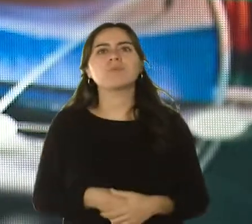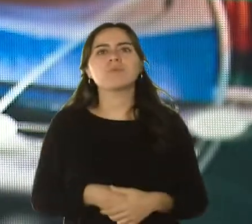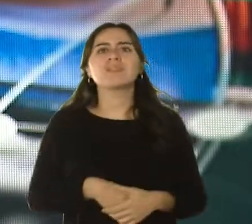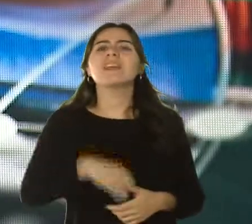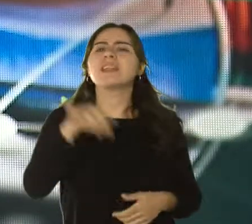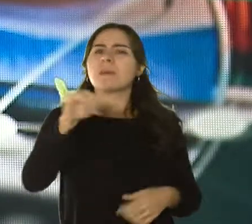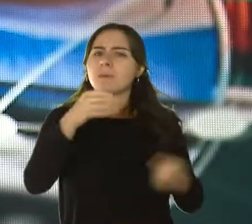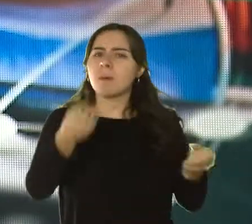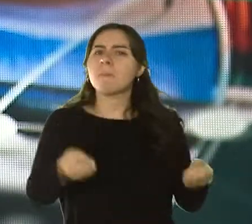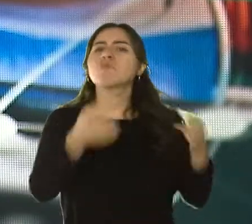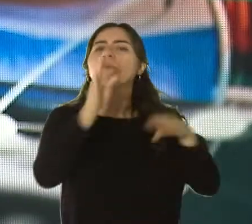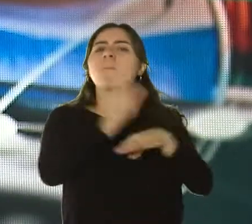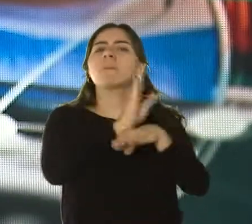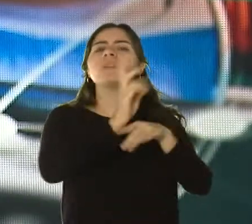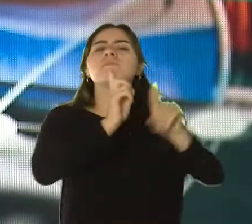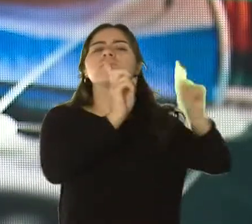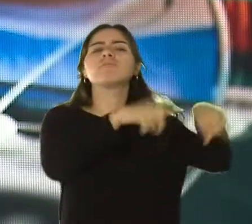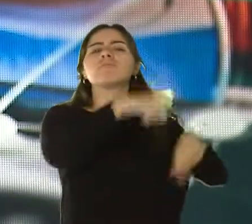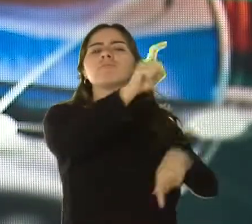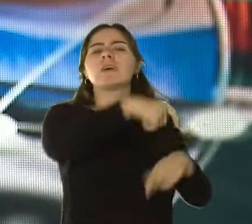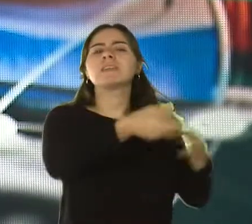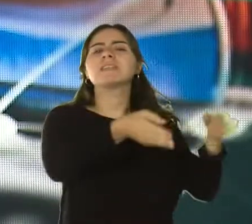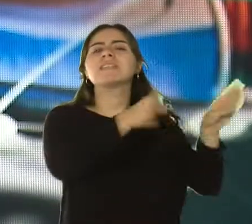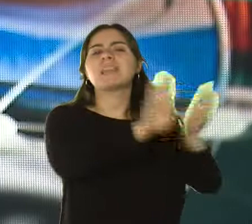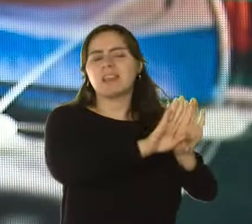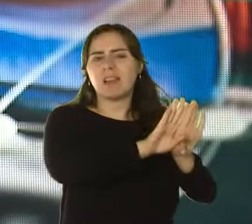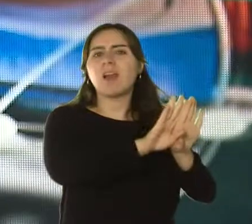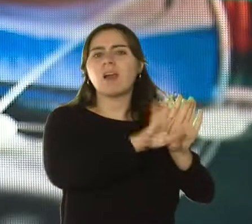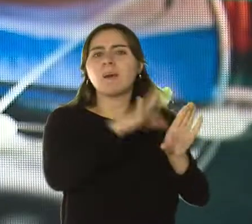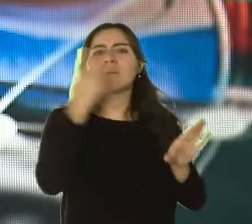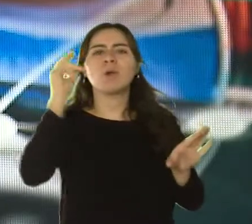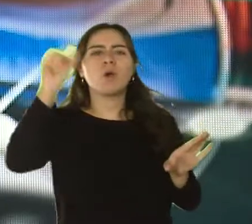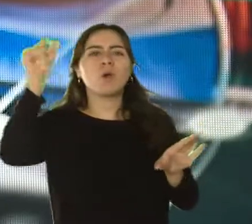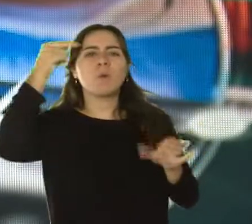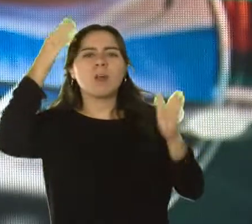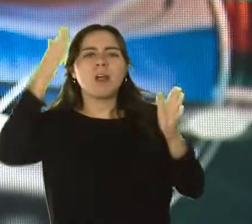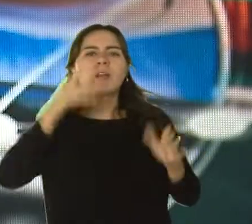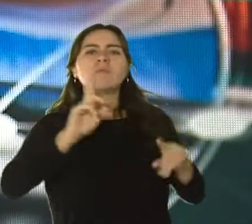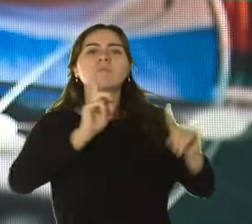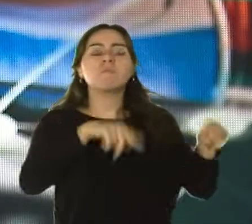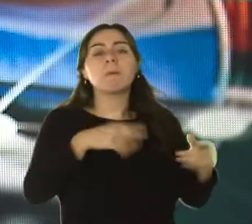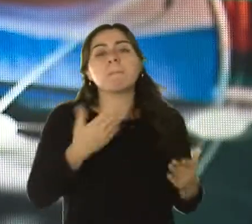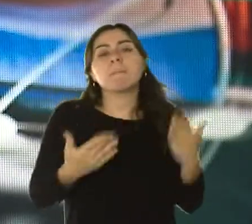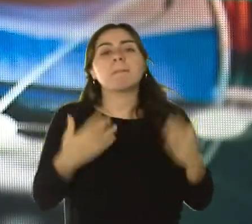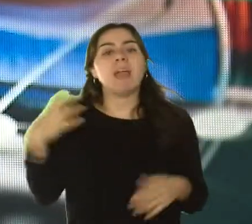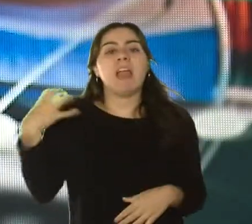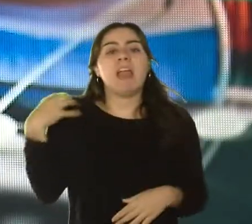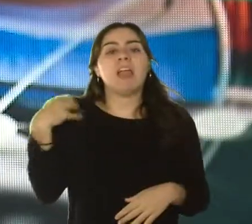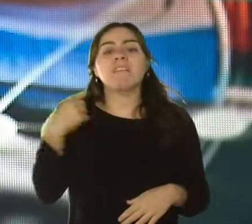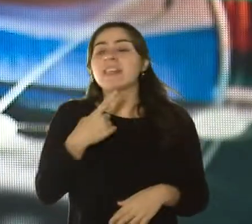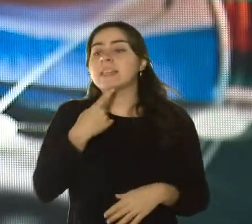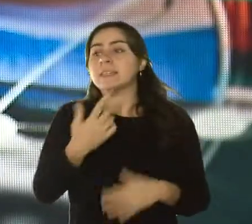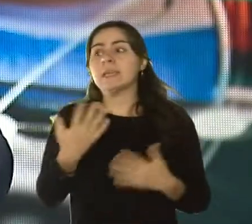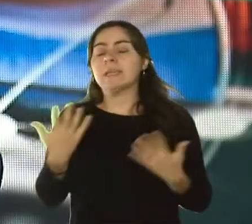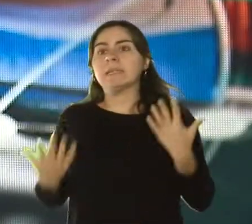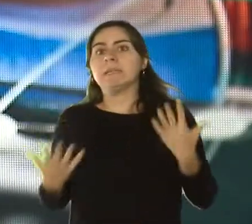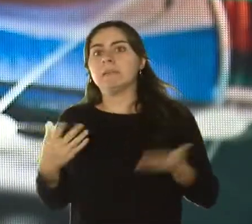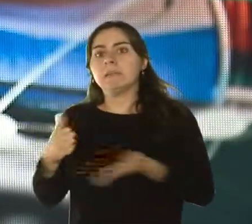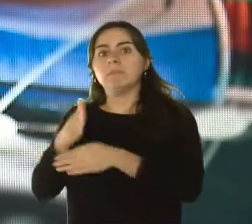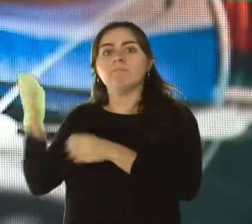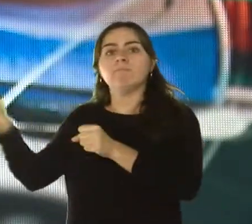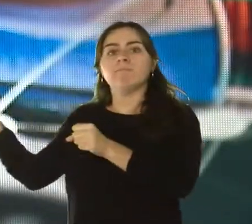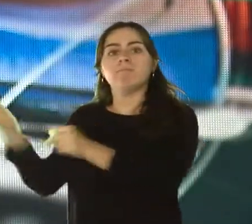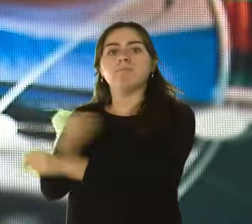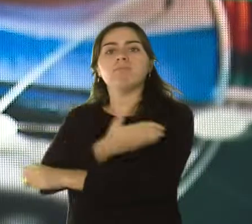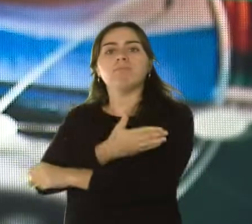las órdenes ejecutivas, ¿verdad? Porque ciertamente el patrono tenía dos opciones: o dejaba ir a todo el mundo o le pagaba a todo el